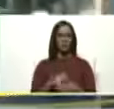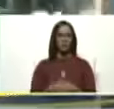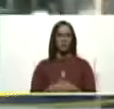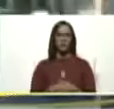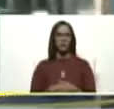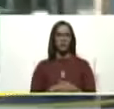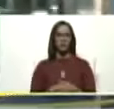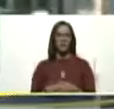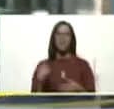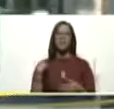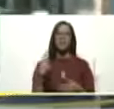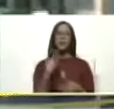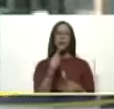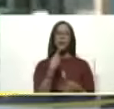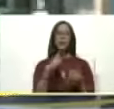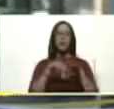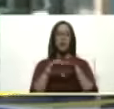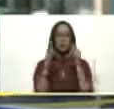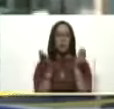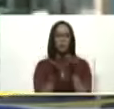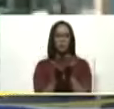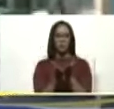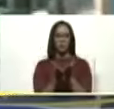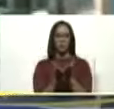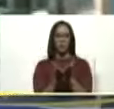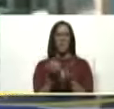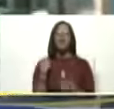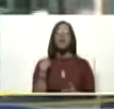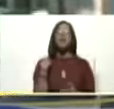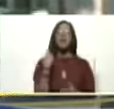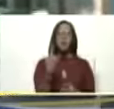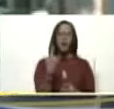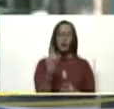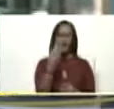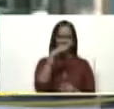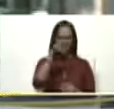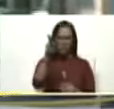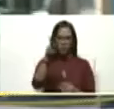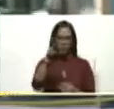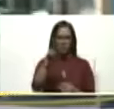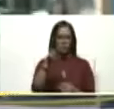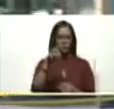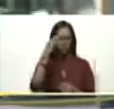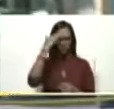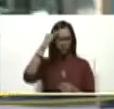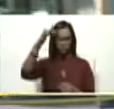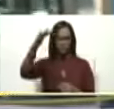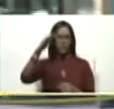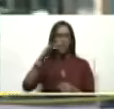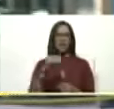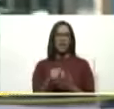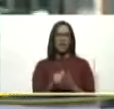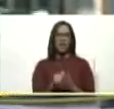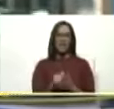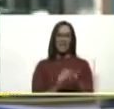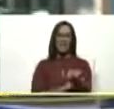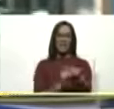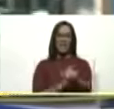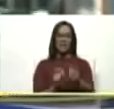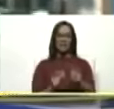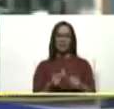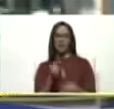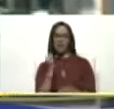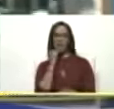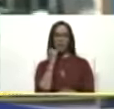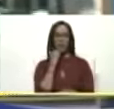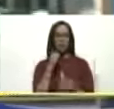fue el primero que lo dijo en el mundo, el primero que visualizó como un profeta el carácter imperial del Estados Unidos,